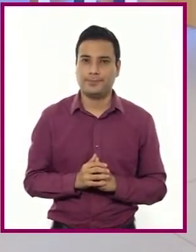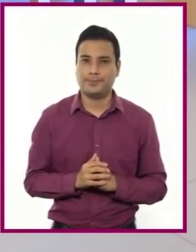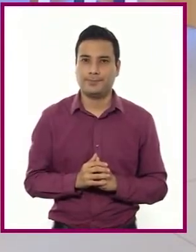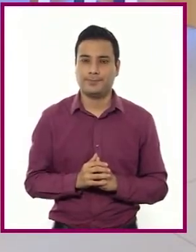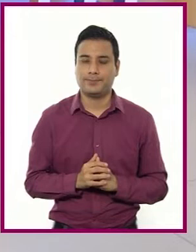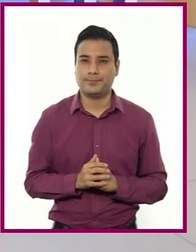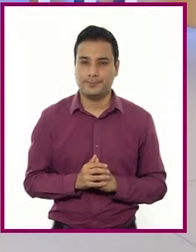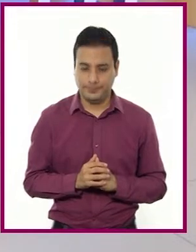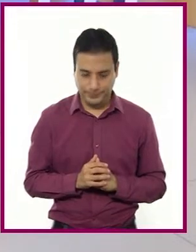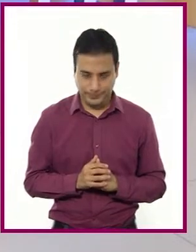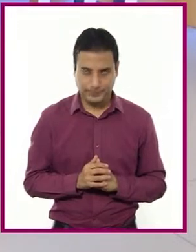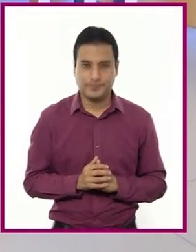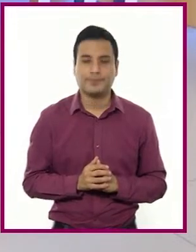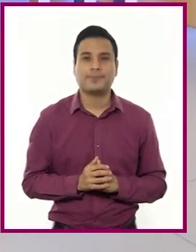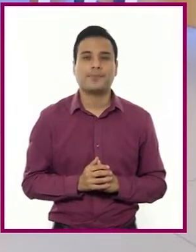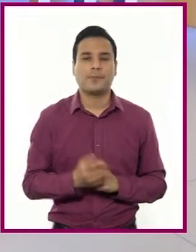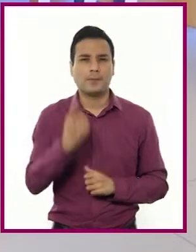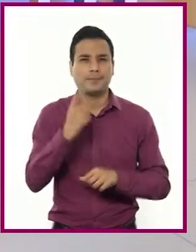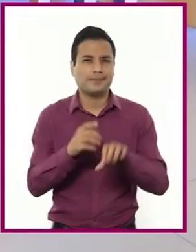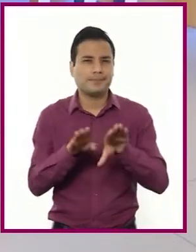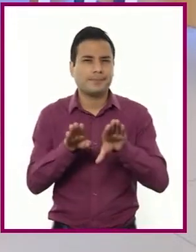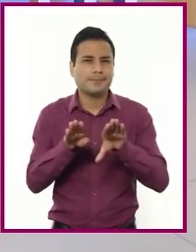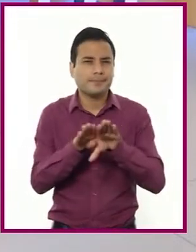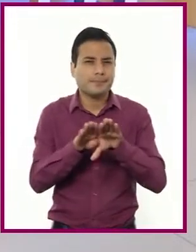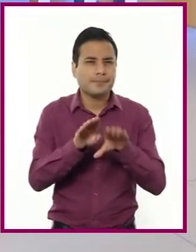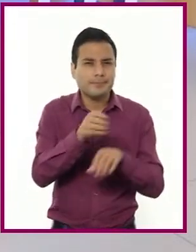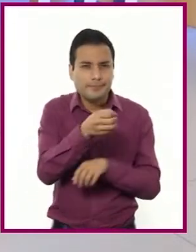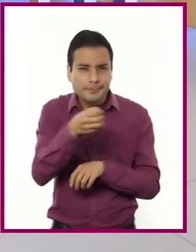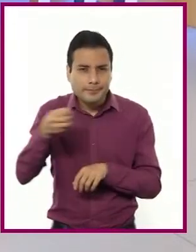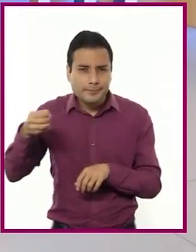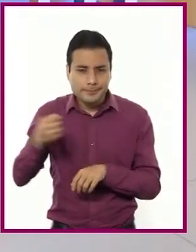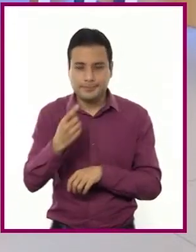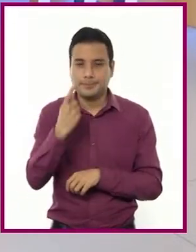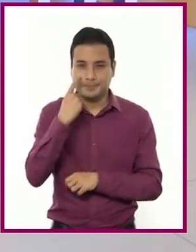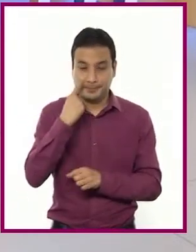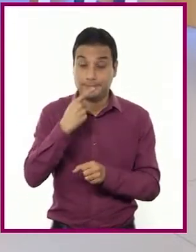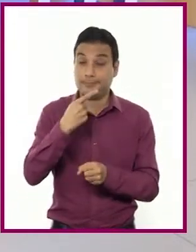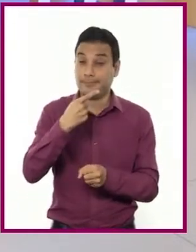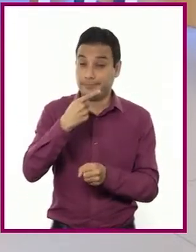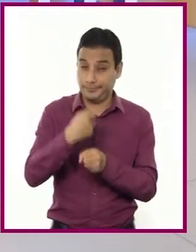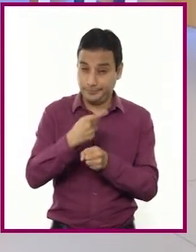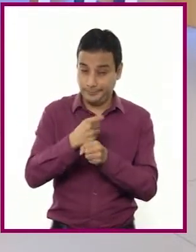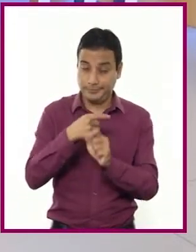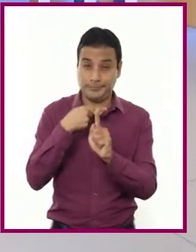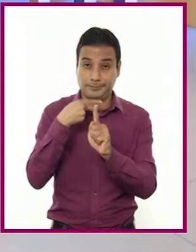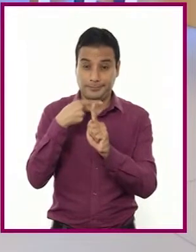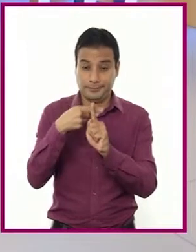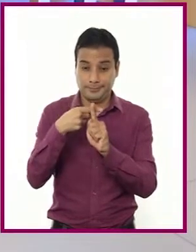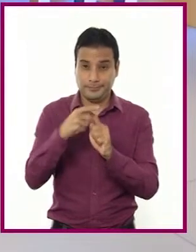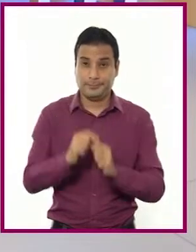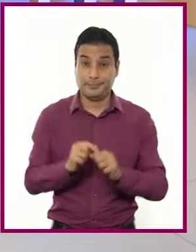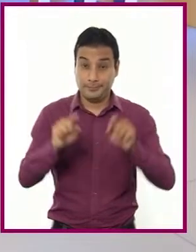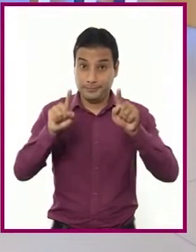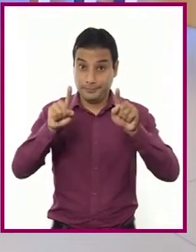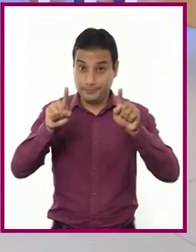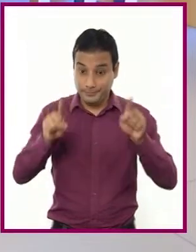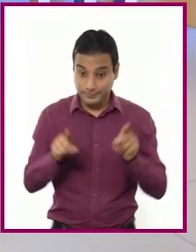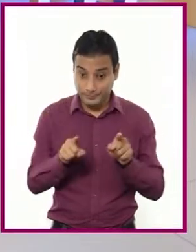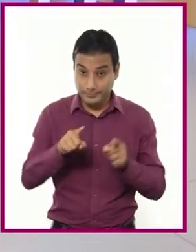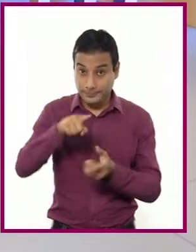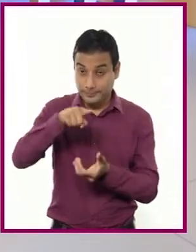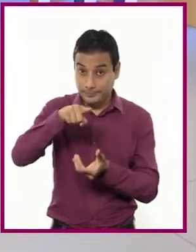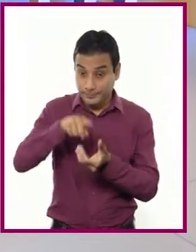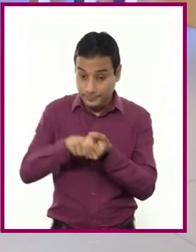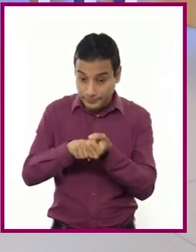binomio, utilizando la jerarquía de operaciones. Deberíamos sumar primero lo que está dentro del paréntesis